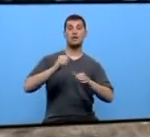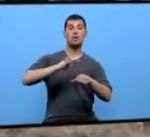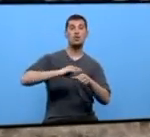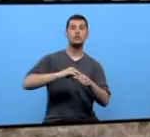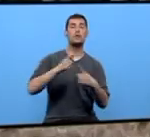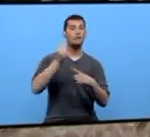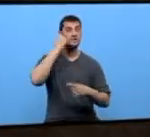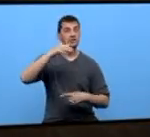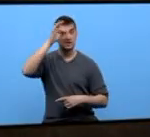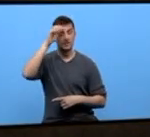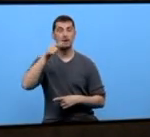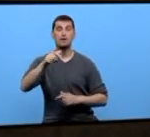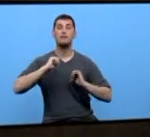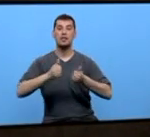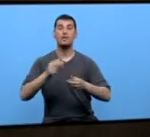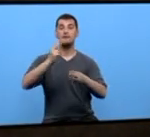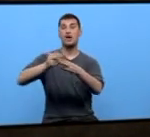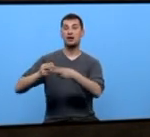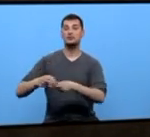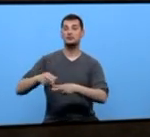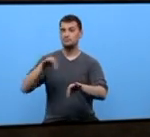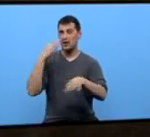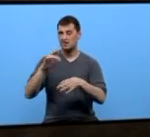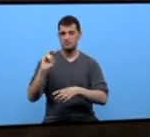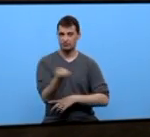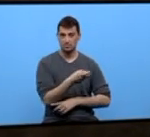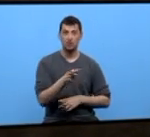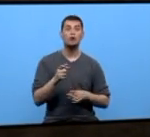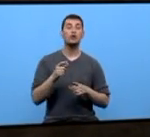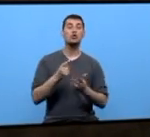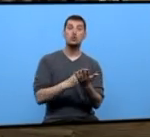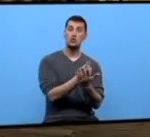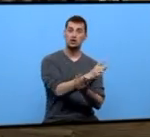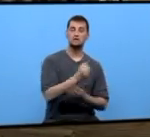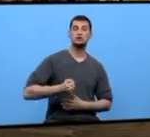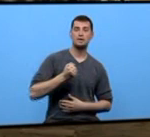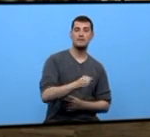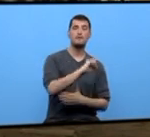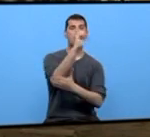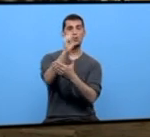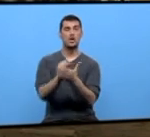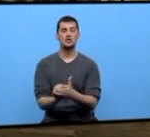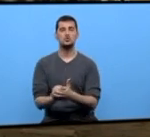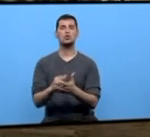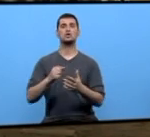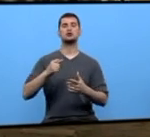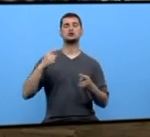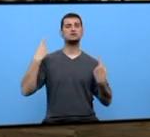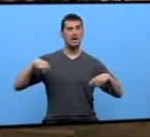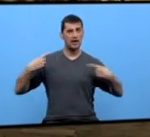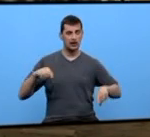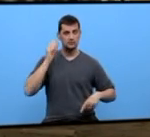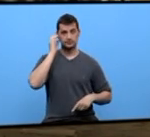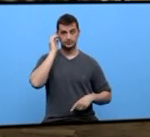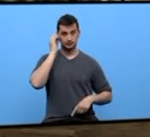degustación desta carne nos locais de hostalería da vila. Rutas de senderismo, torneo de baloncesto e concurso de charangas. As representacións